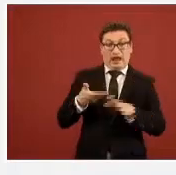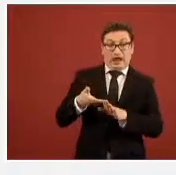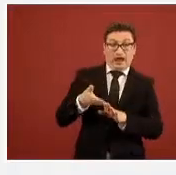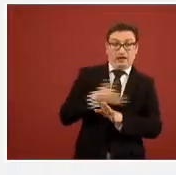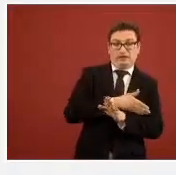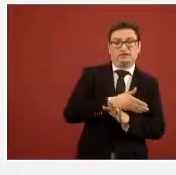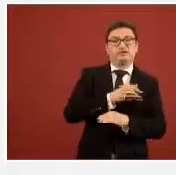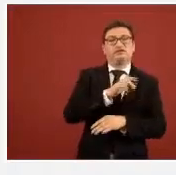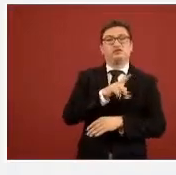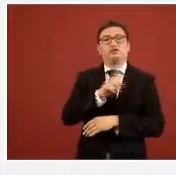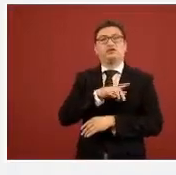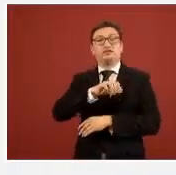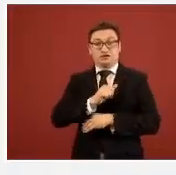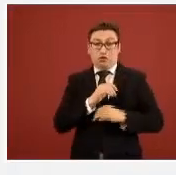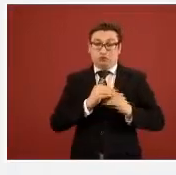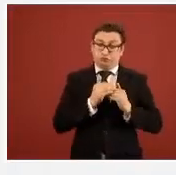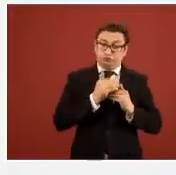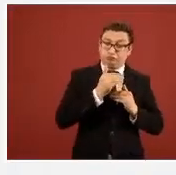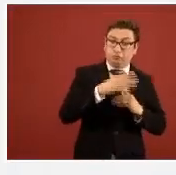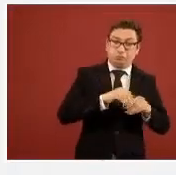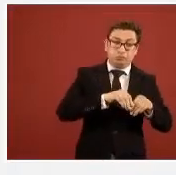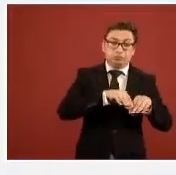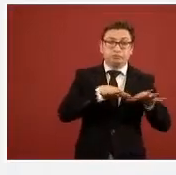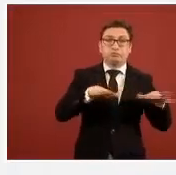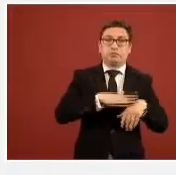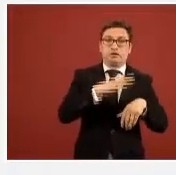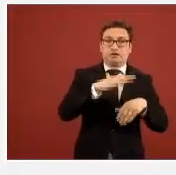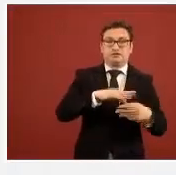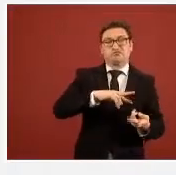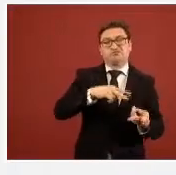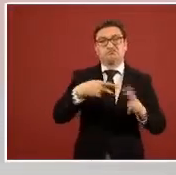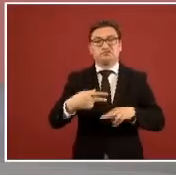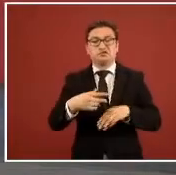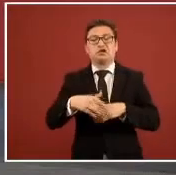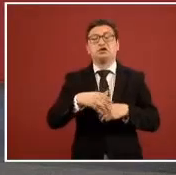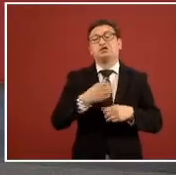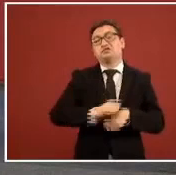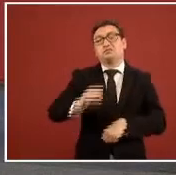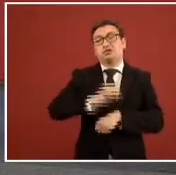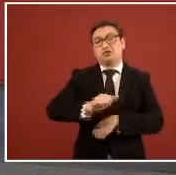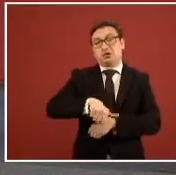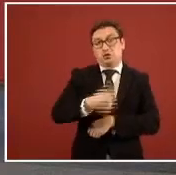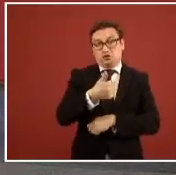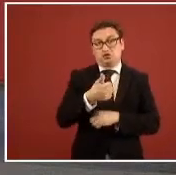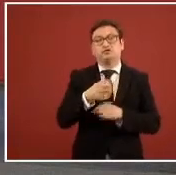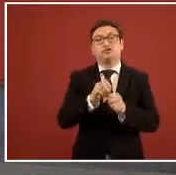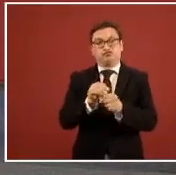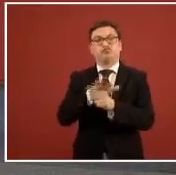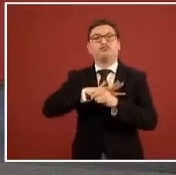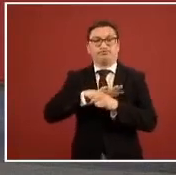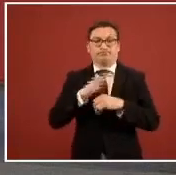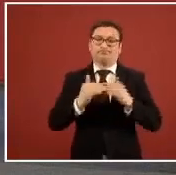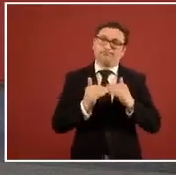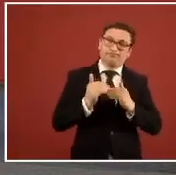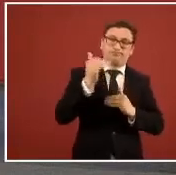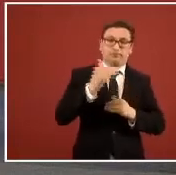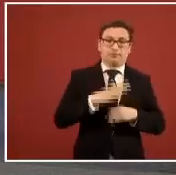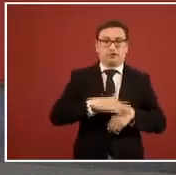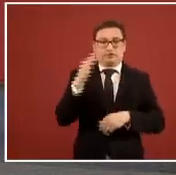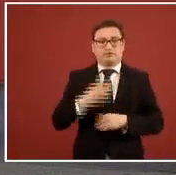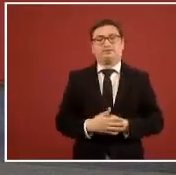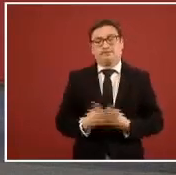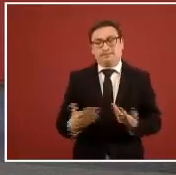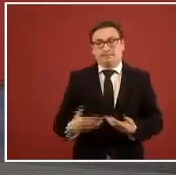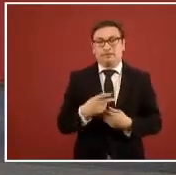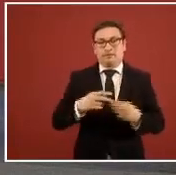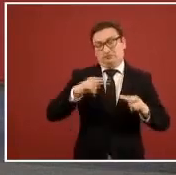influenza todavía tenía un predominio de circulación, pero a partir de la semana 11 ya COVID lo realiza. Ahora, aún así, vemos